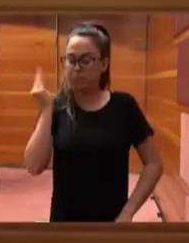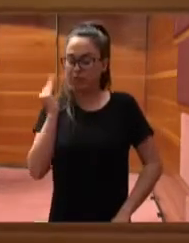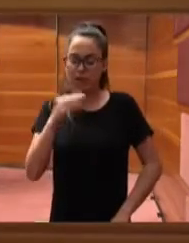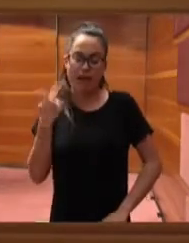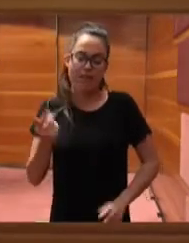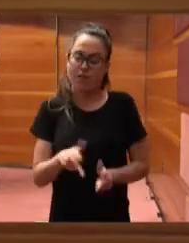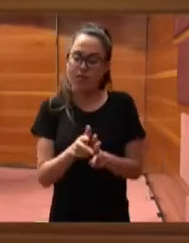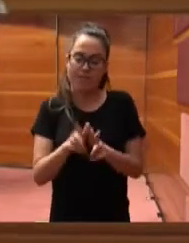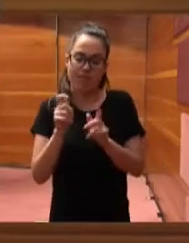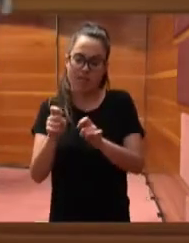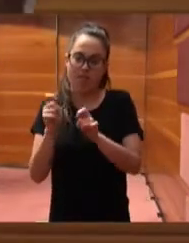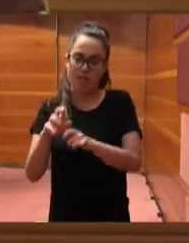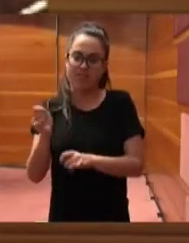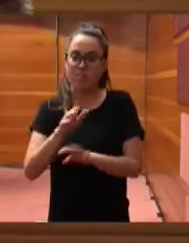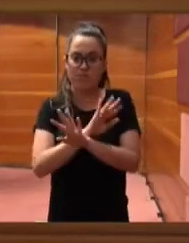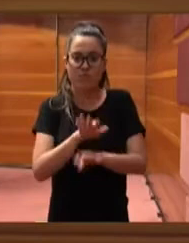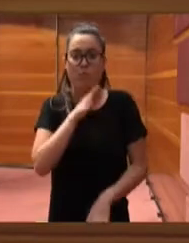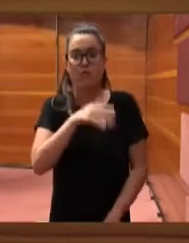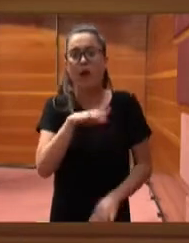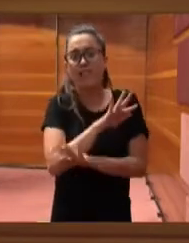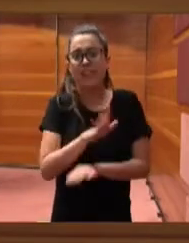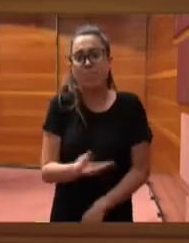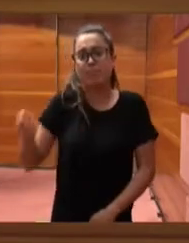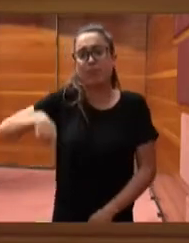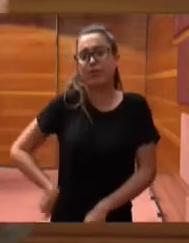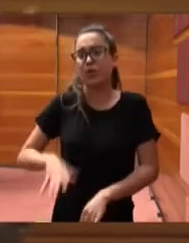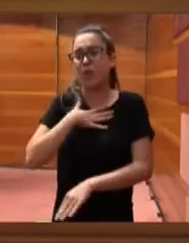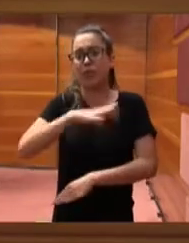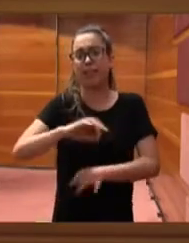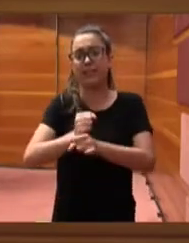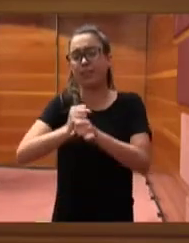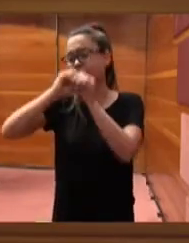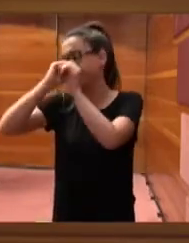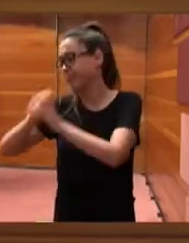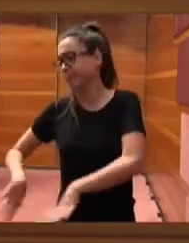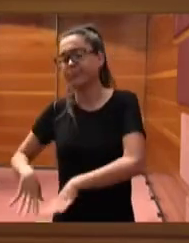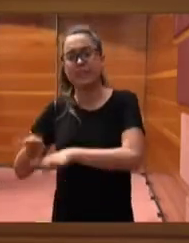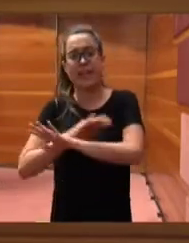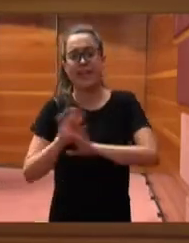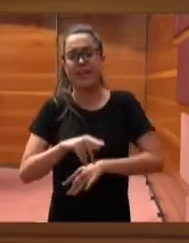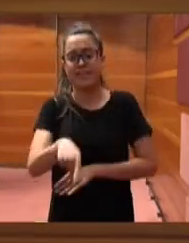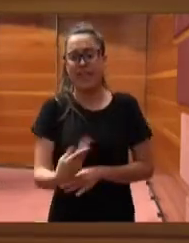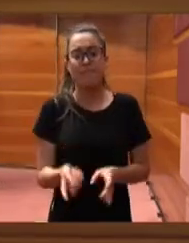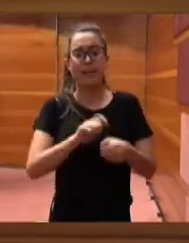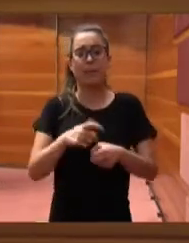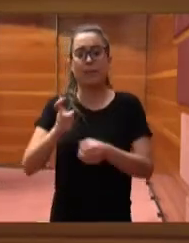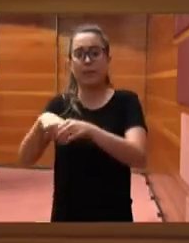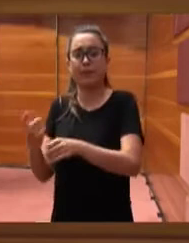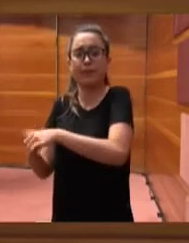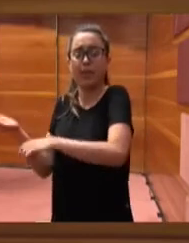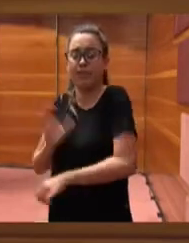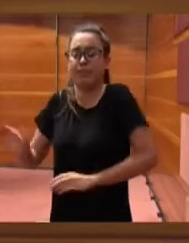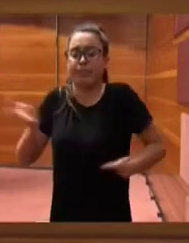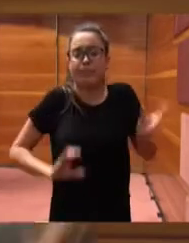que se puede profesionalizar él. Pasar un poco lo que ha pasado con Airbnb, que la idea era